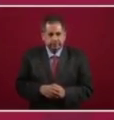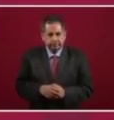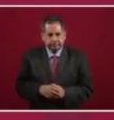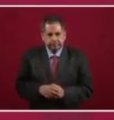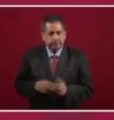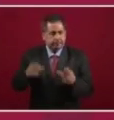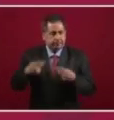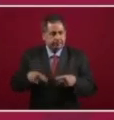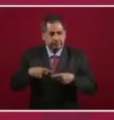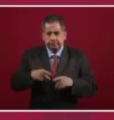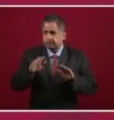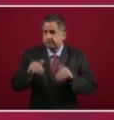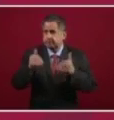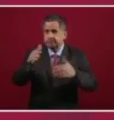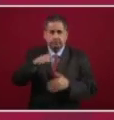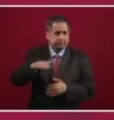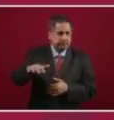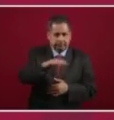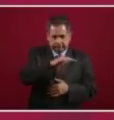la gente